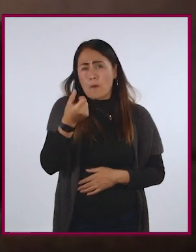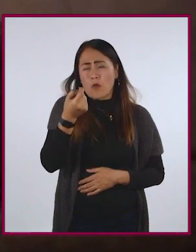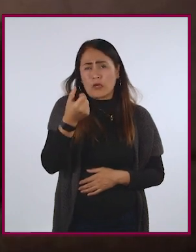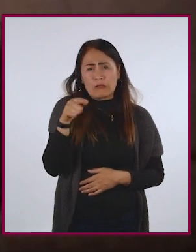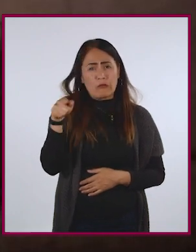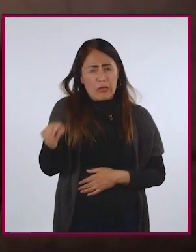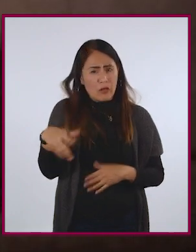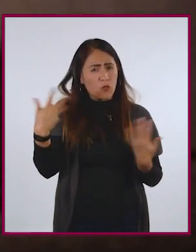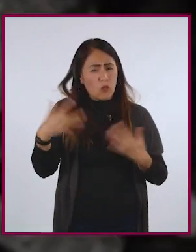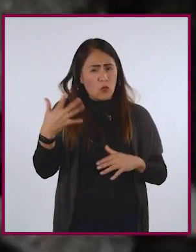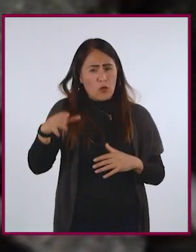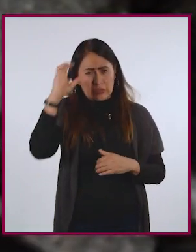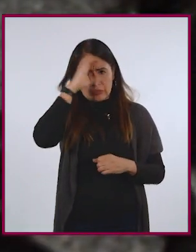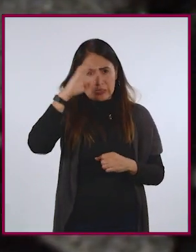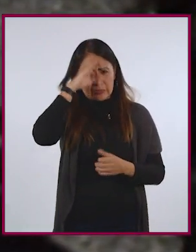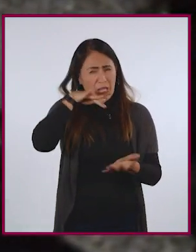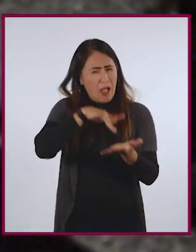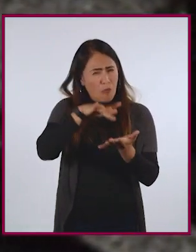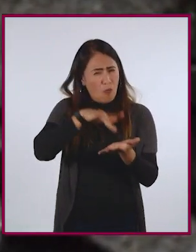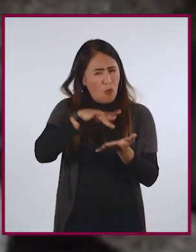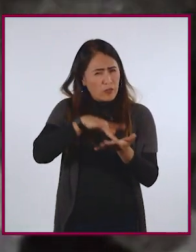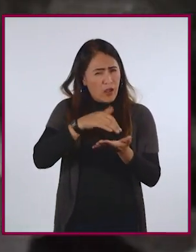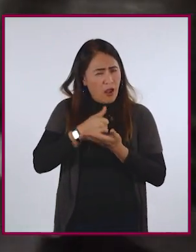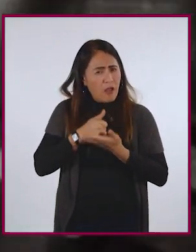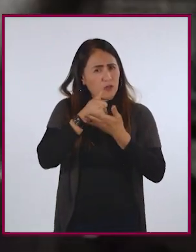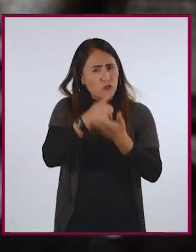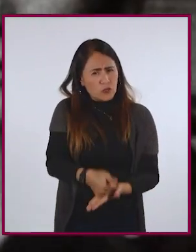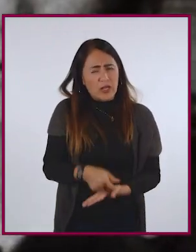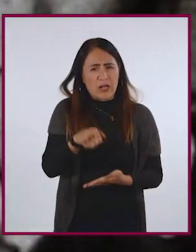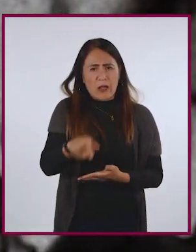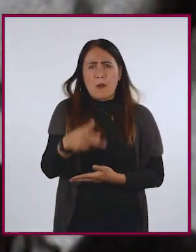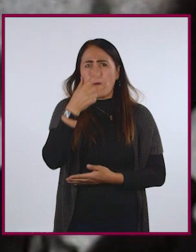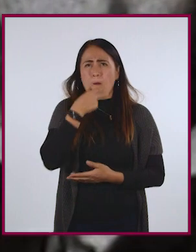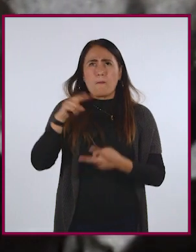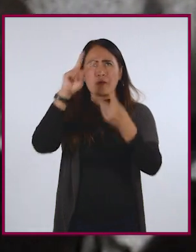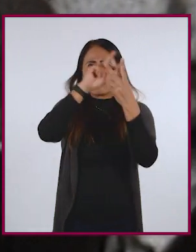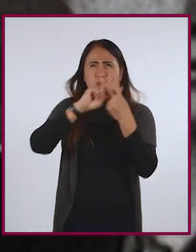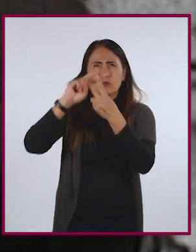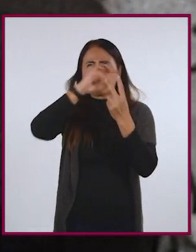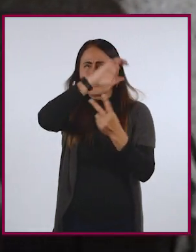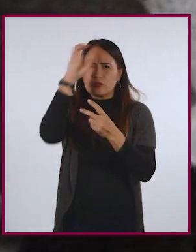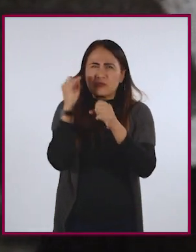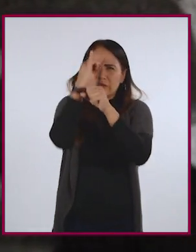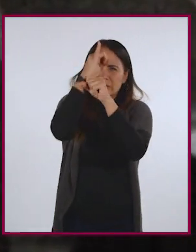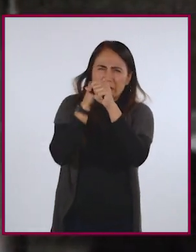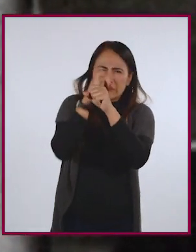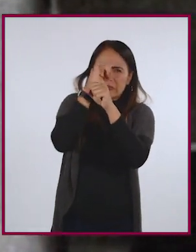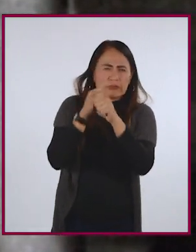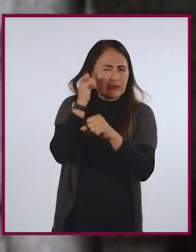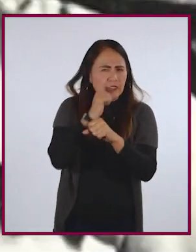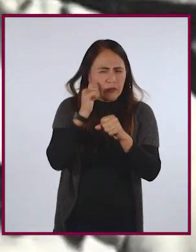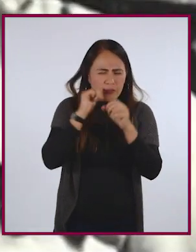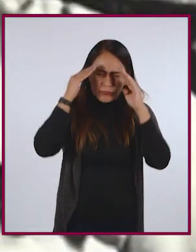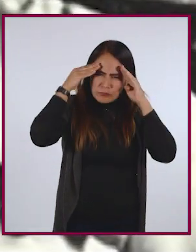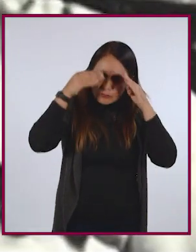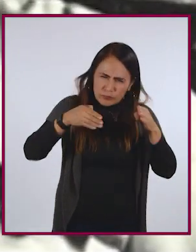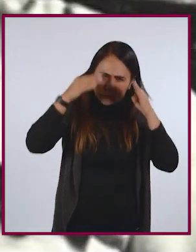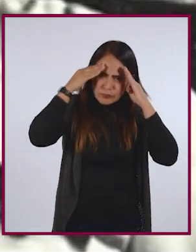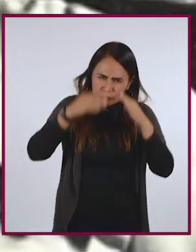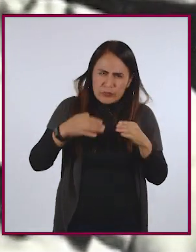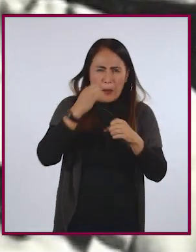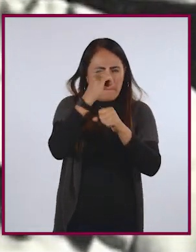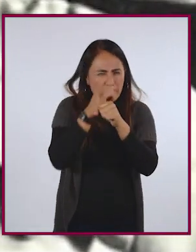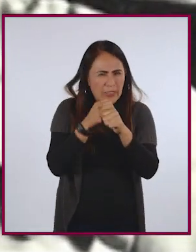ciencia mexicana como Guillermo Haro, el más notable y visionario astrónomo que entregó su vida a esta